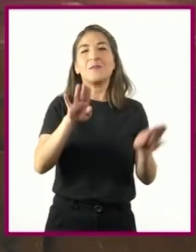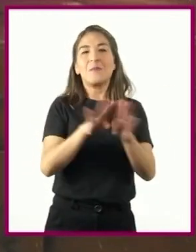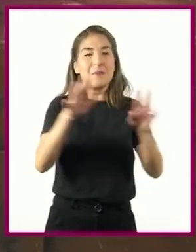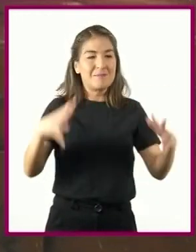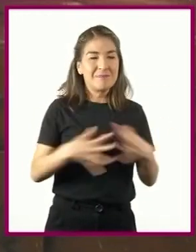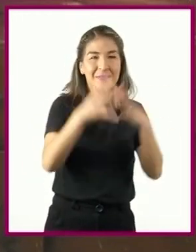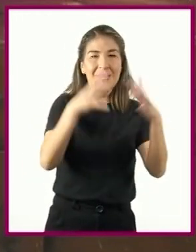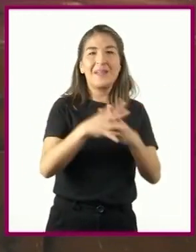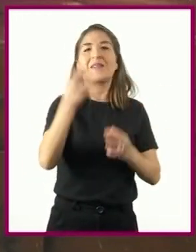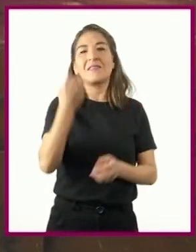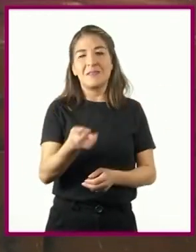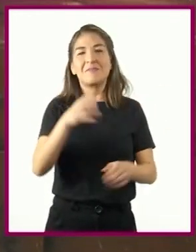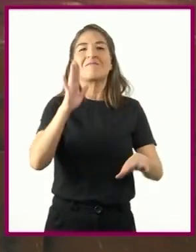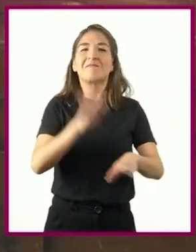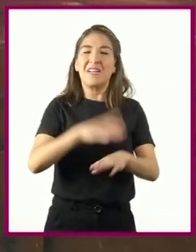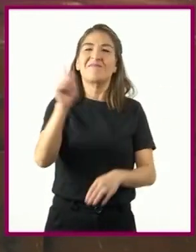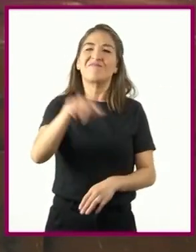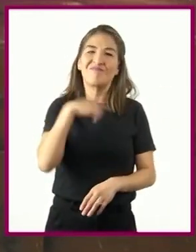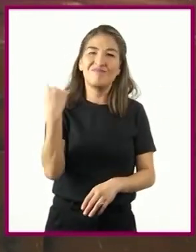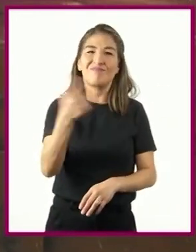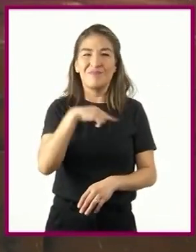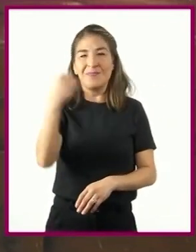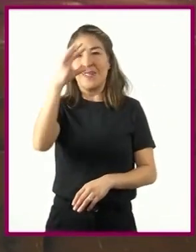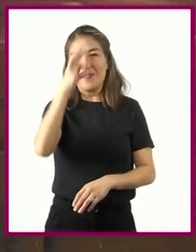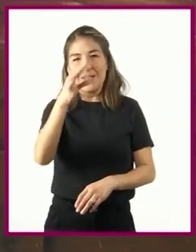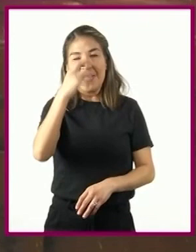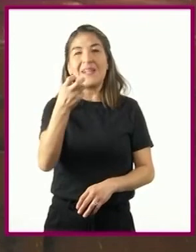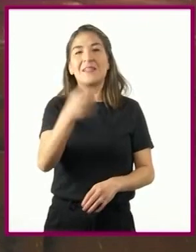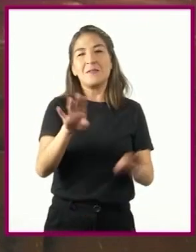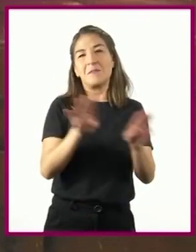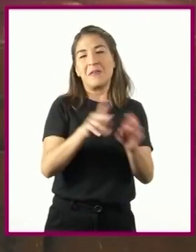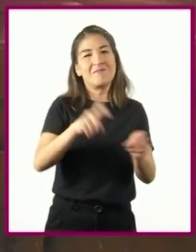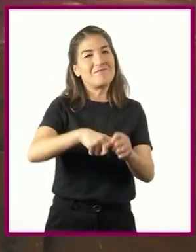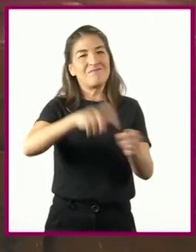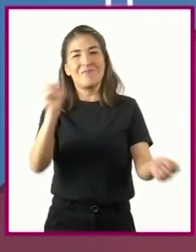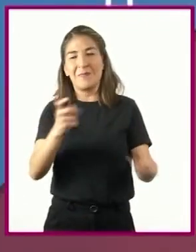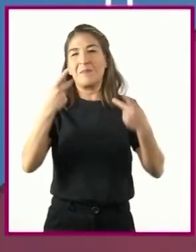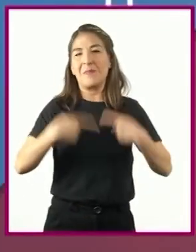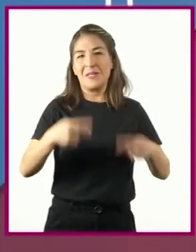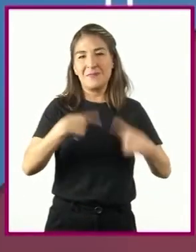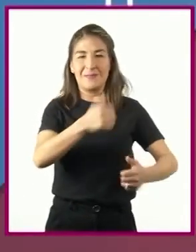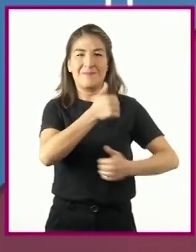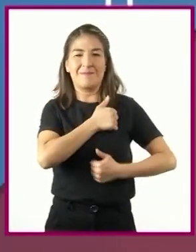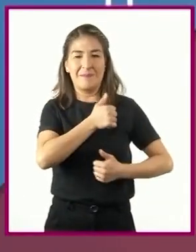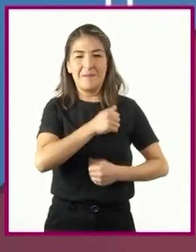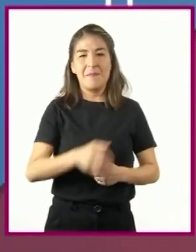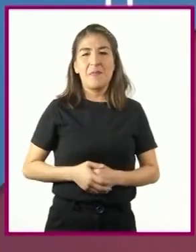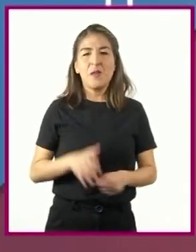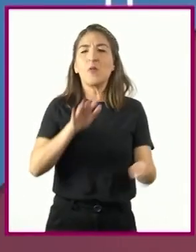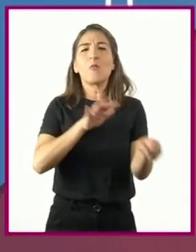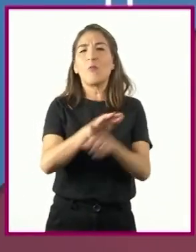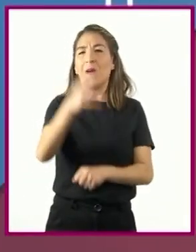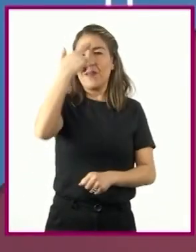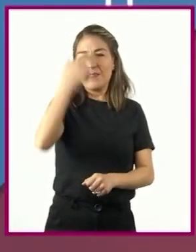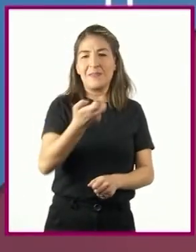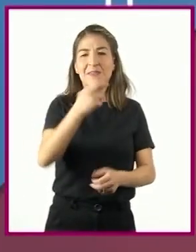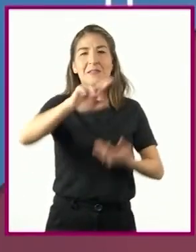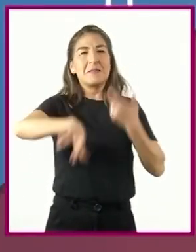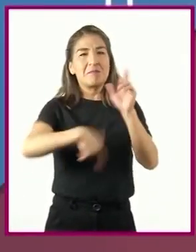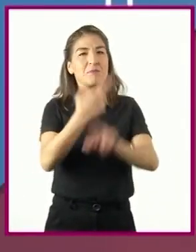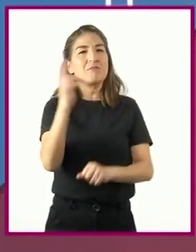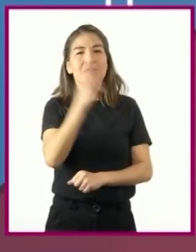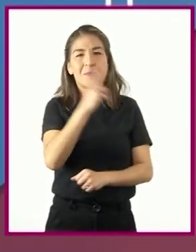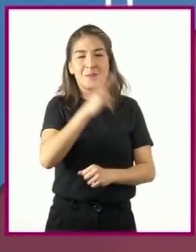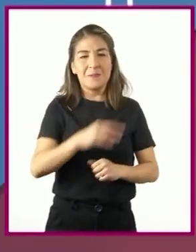estuvo marcado por constantes derrotas y millones de bajas en su ejército. ¿Cuáles fueron las causas de la Revolución